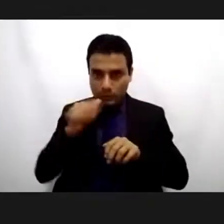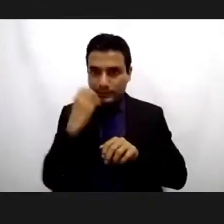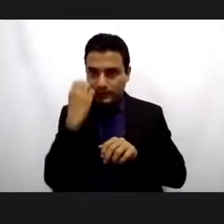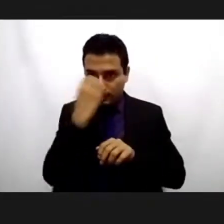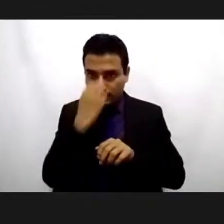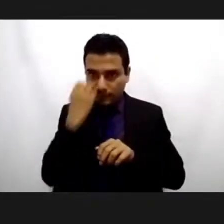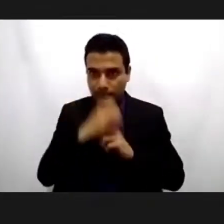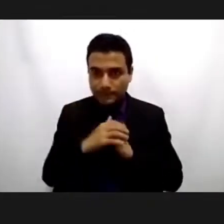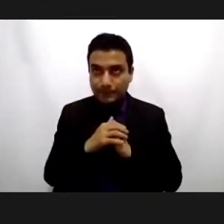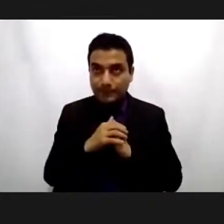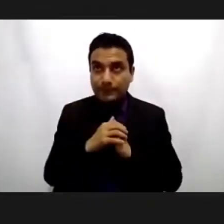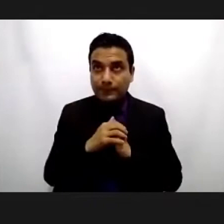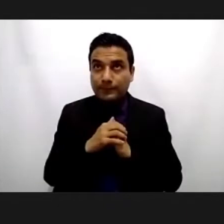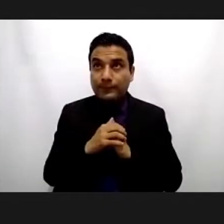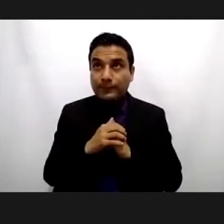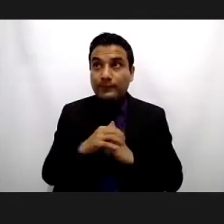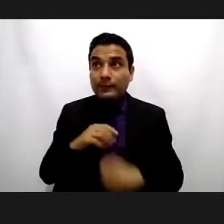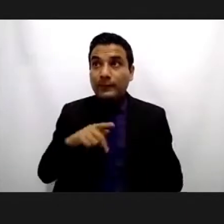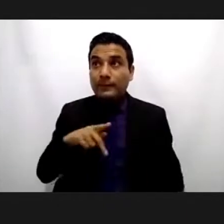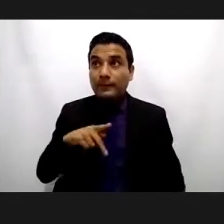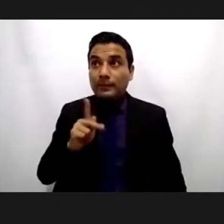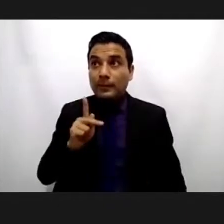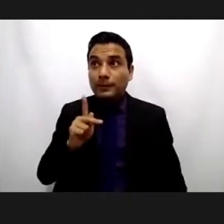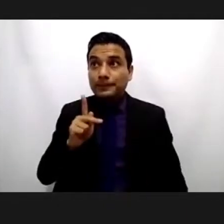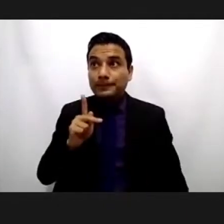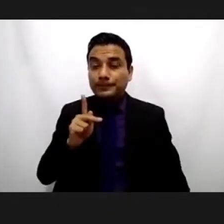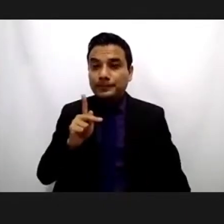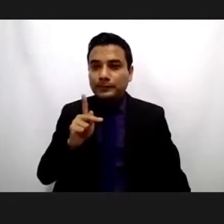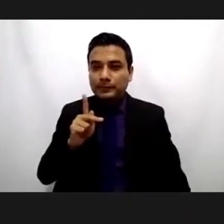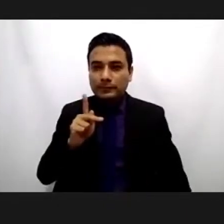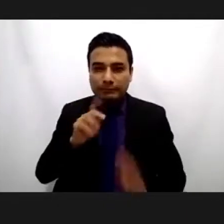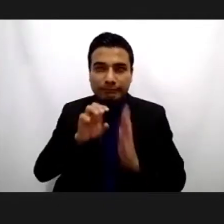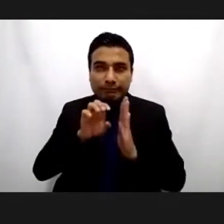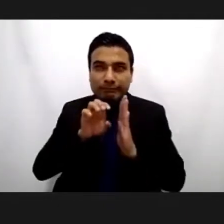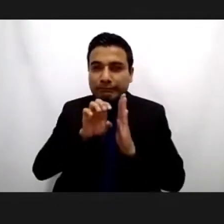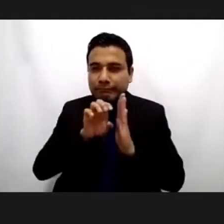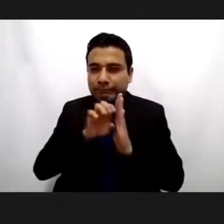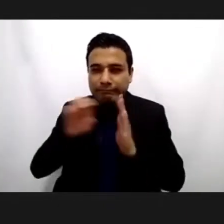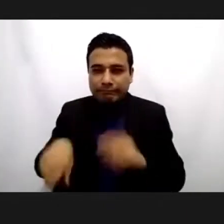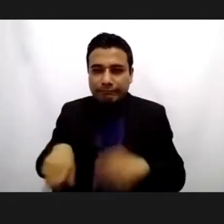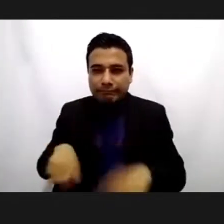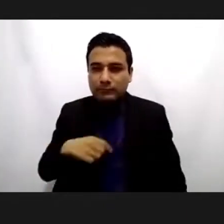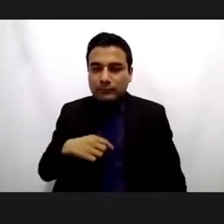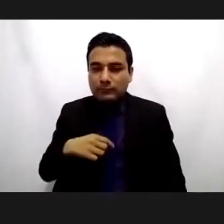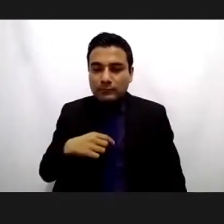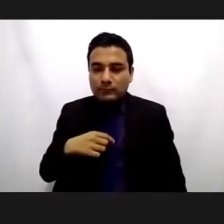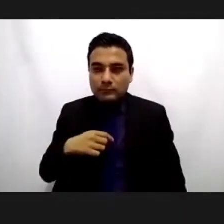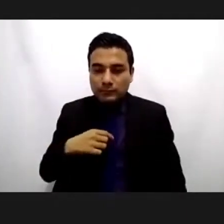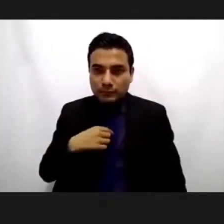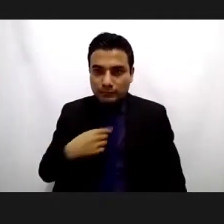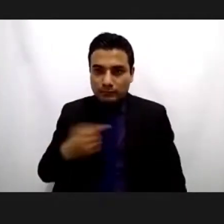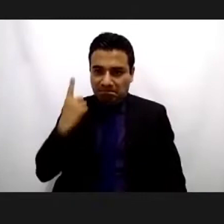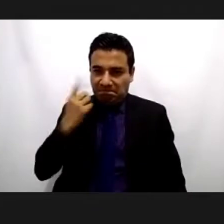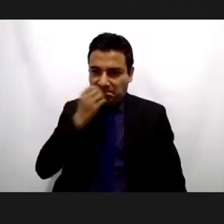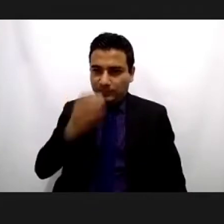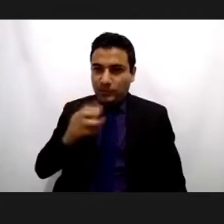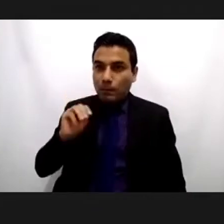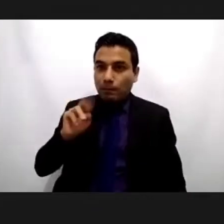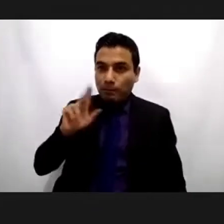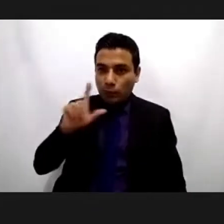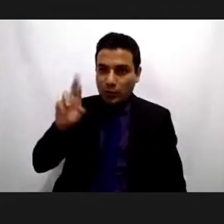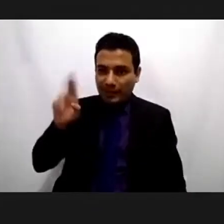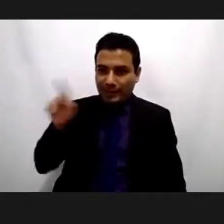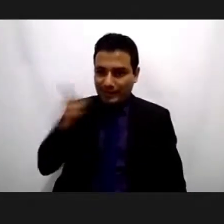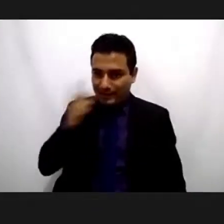para poder encontrar algo que a uno lo sorprenda, para poder cumplir con aquello de Heine Müller, de hacer lo que uno